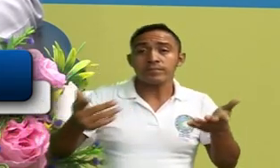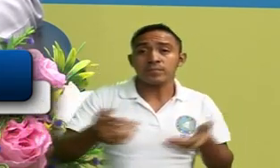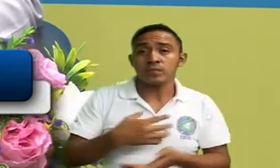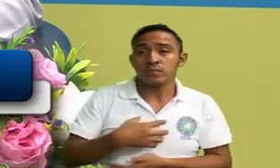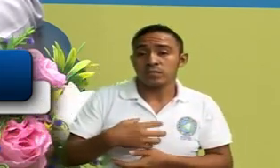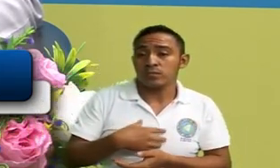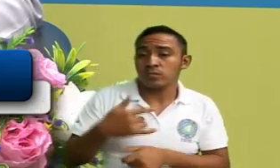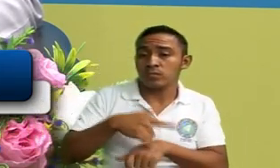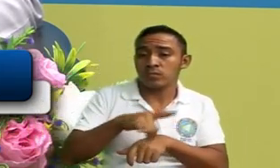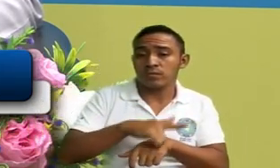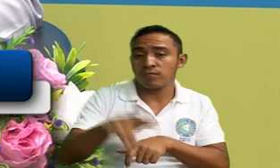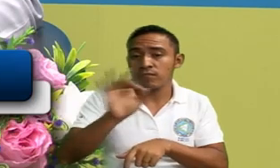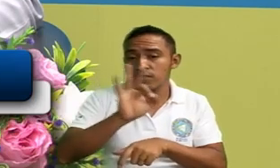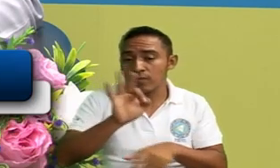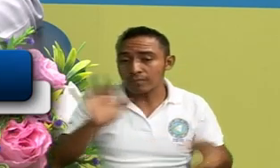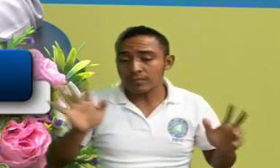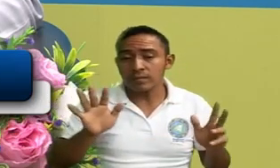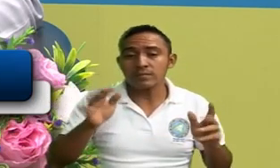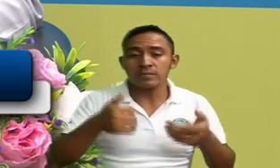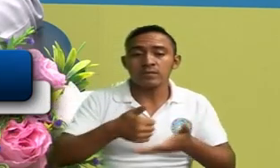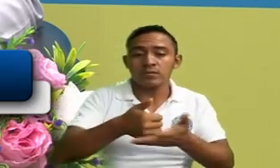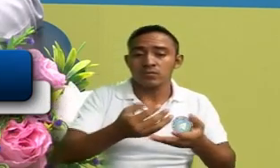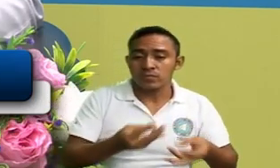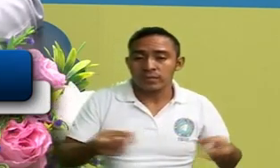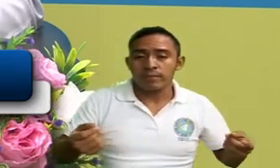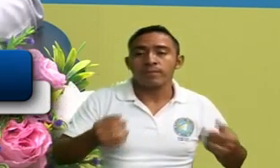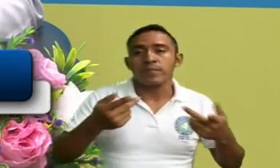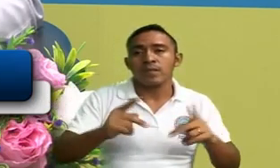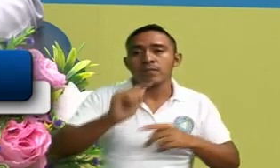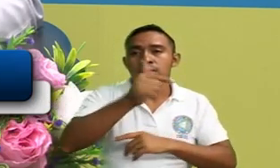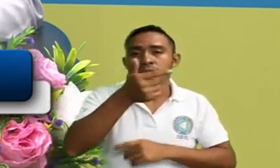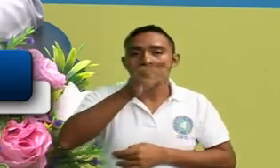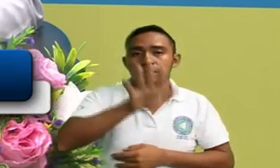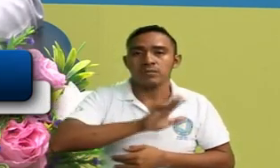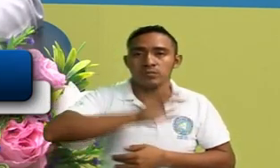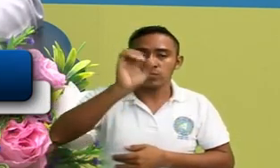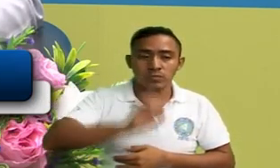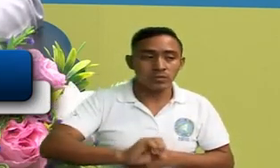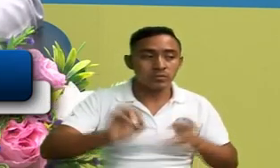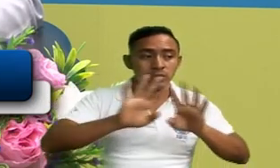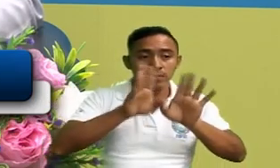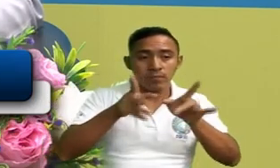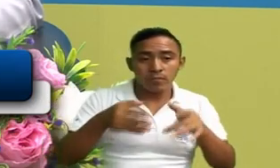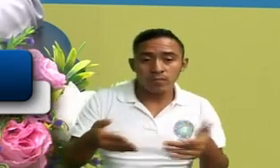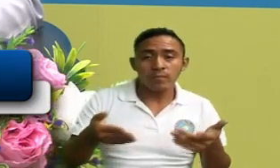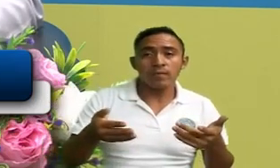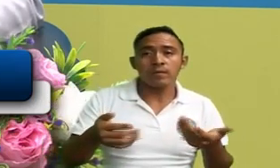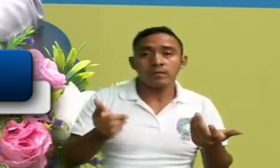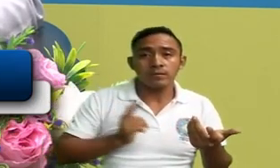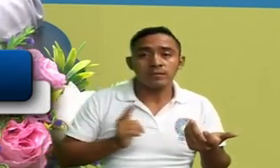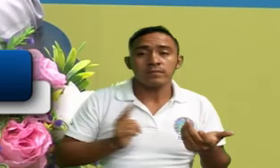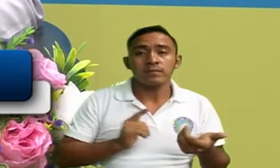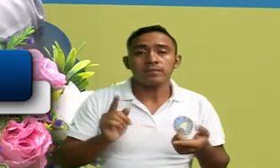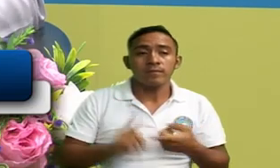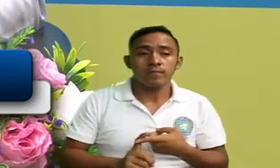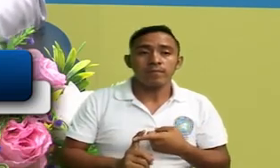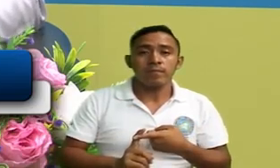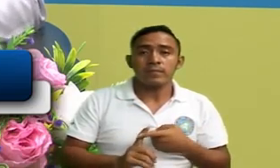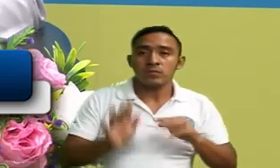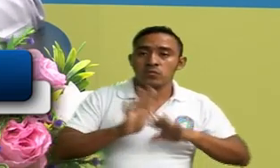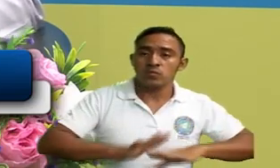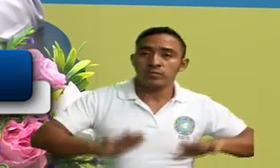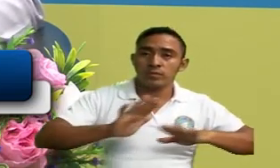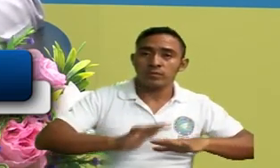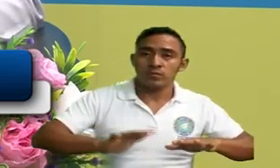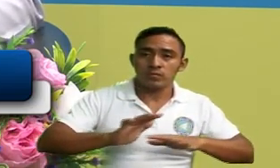un tratamiento, de hecho. Pero normalmente el 75% de las mujeres presentan síntomas leves.